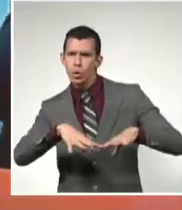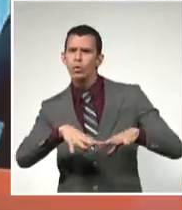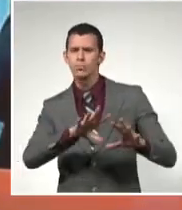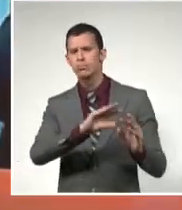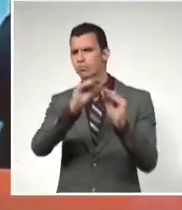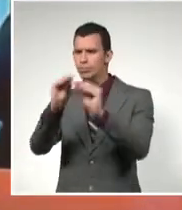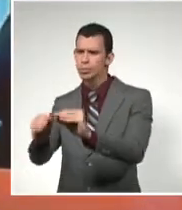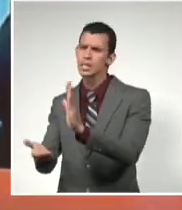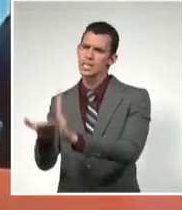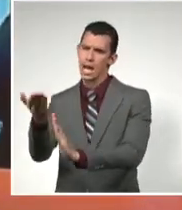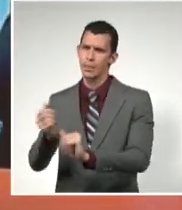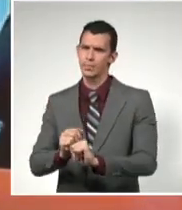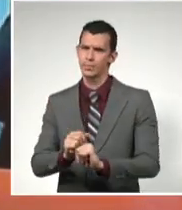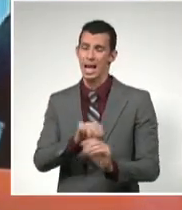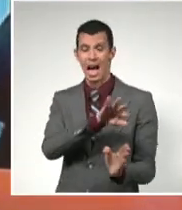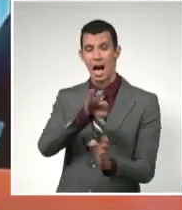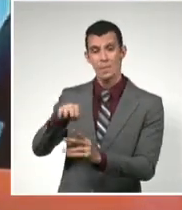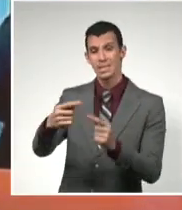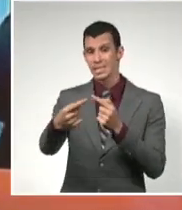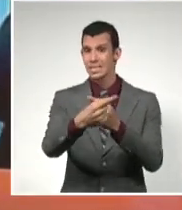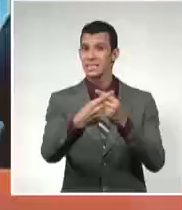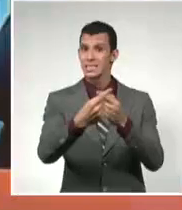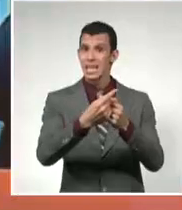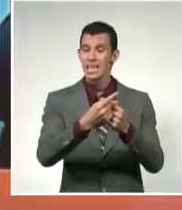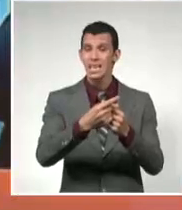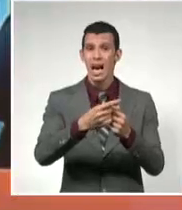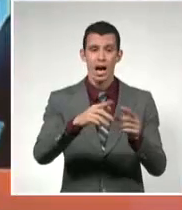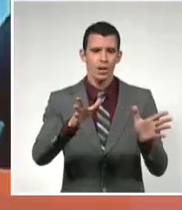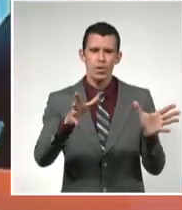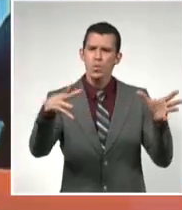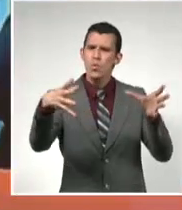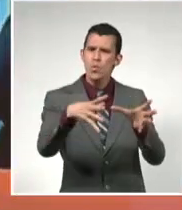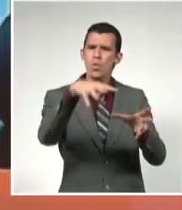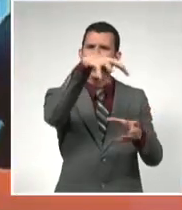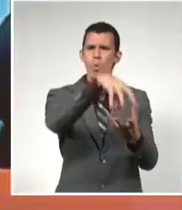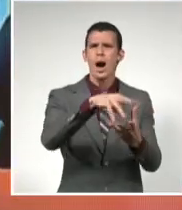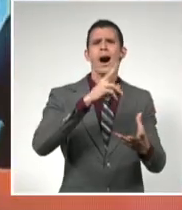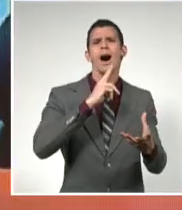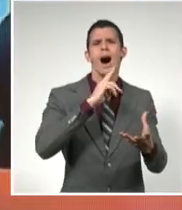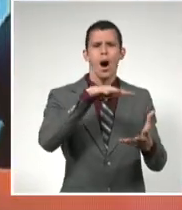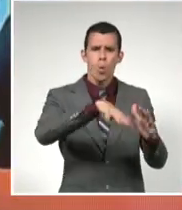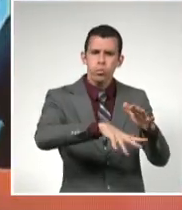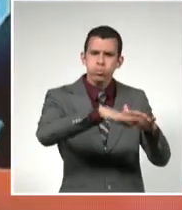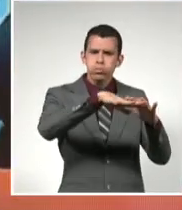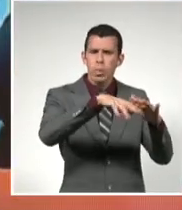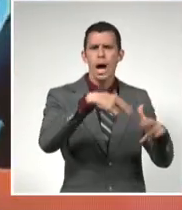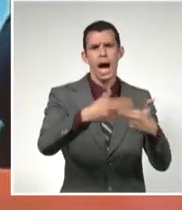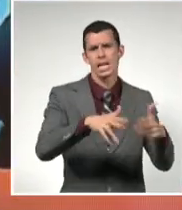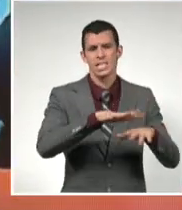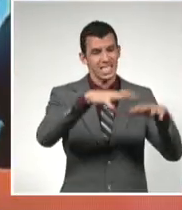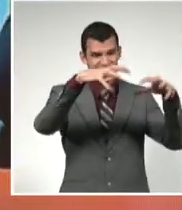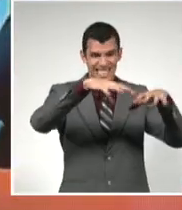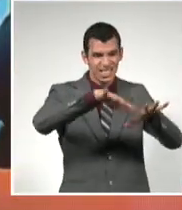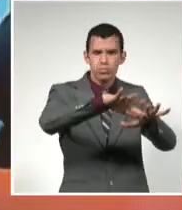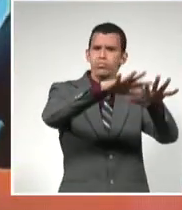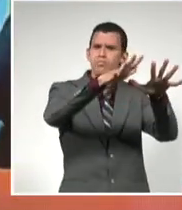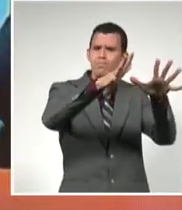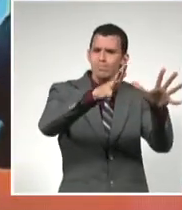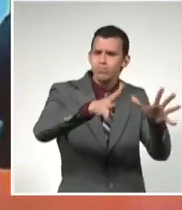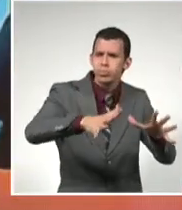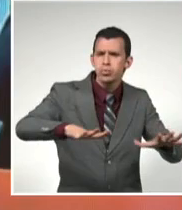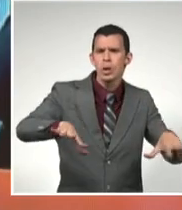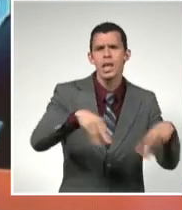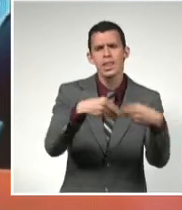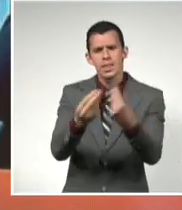presentar a que está explicando que 398 milímetros cayeron en la fe en santa clara y eso hace que arribaban